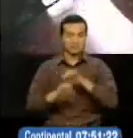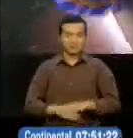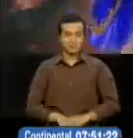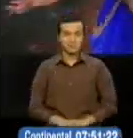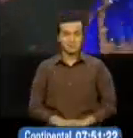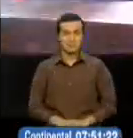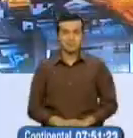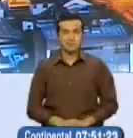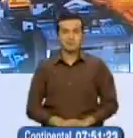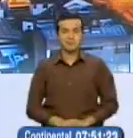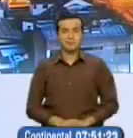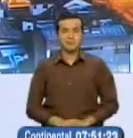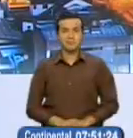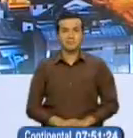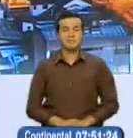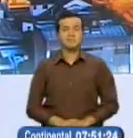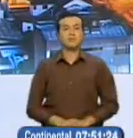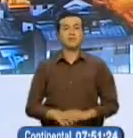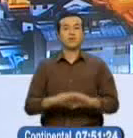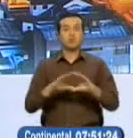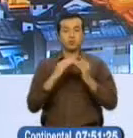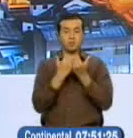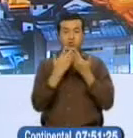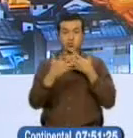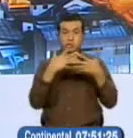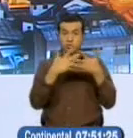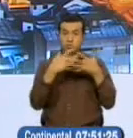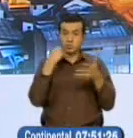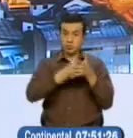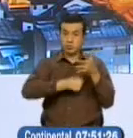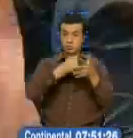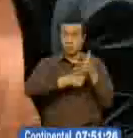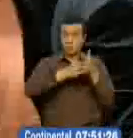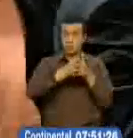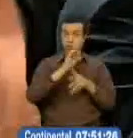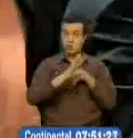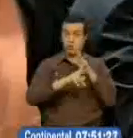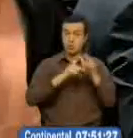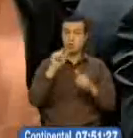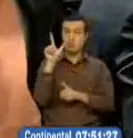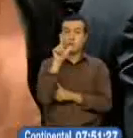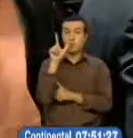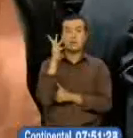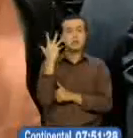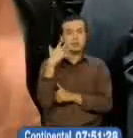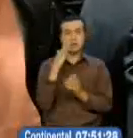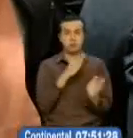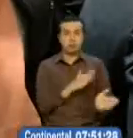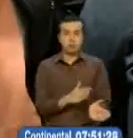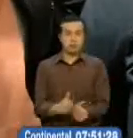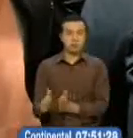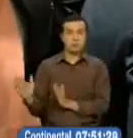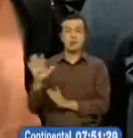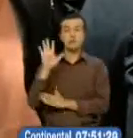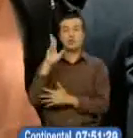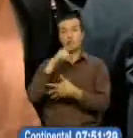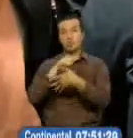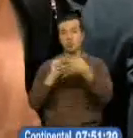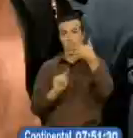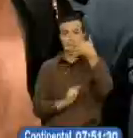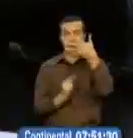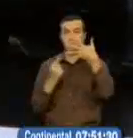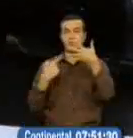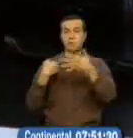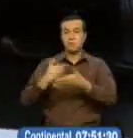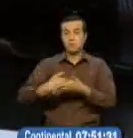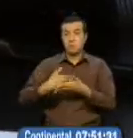TV. El Frente de Transparencia y Lucha contra la Corrupción definió este lunes los mecanismos de implementación de los 5 ejes que